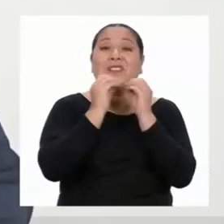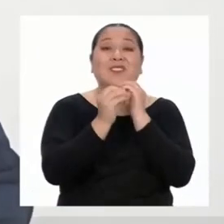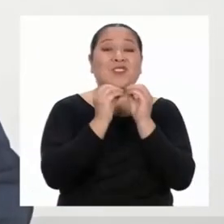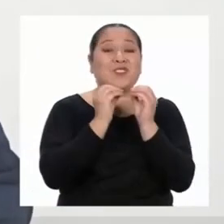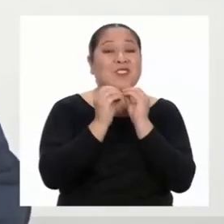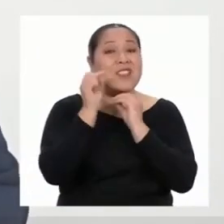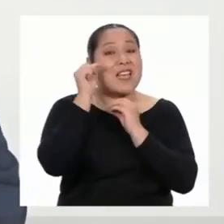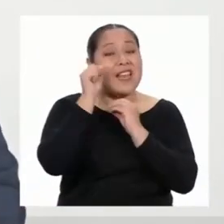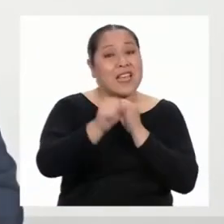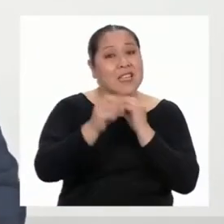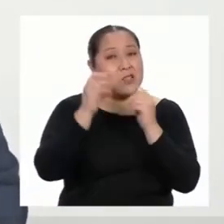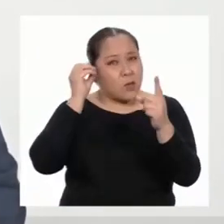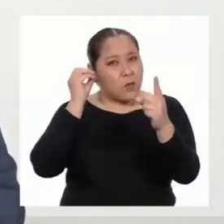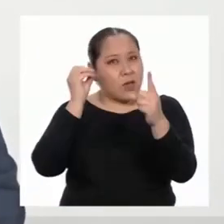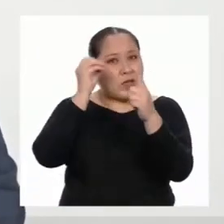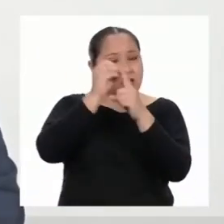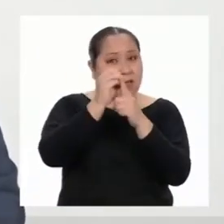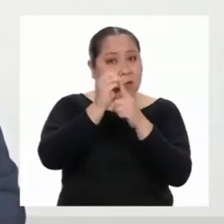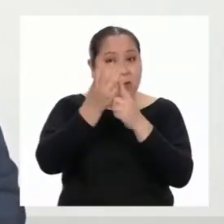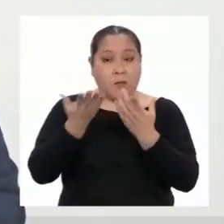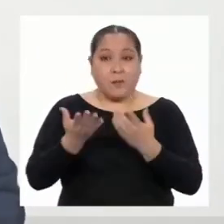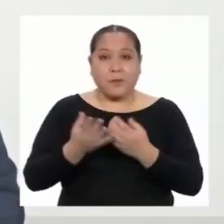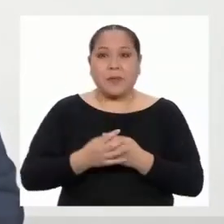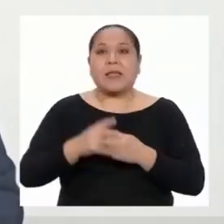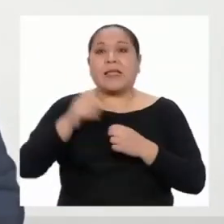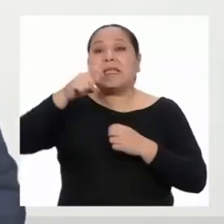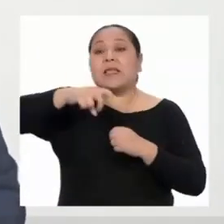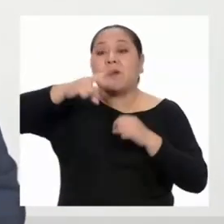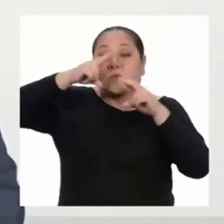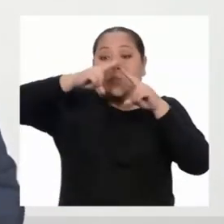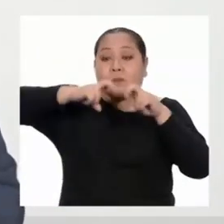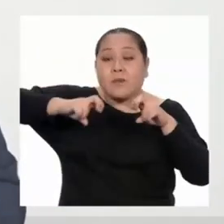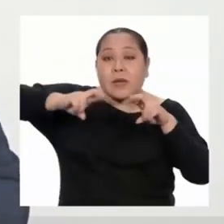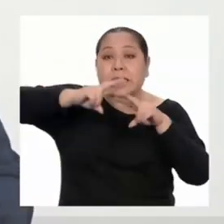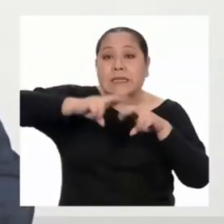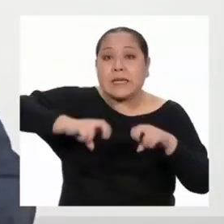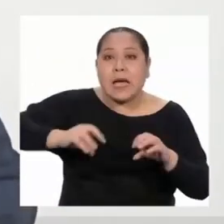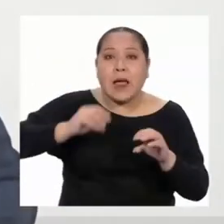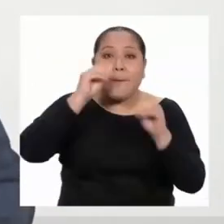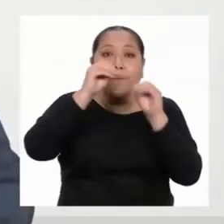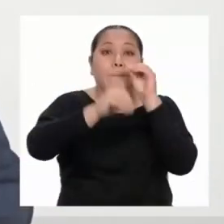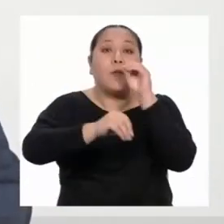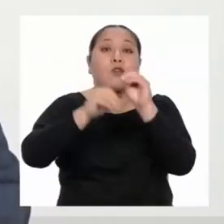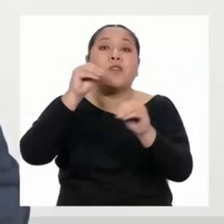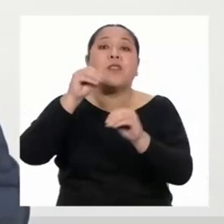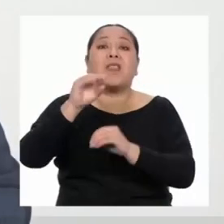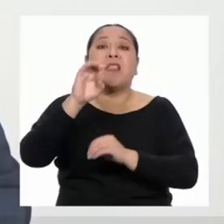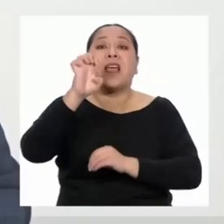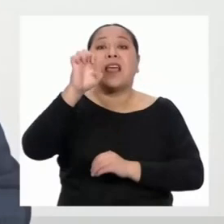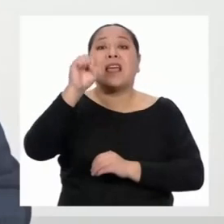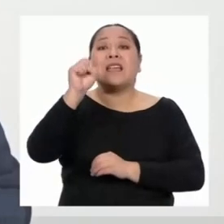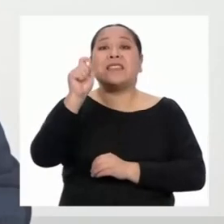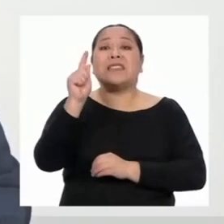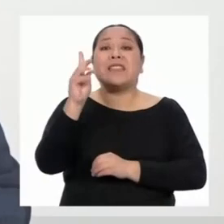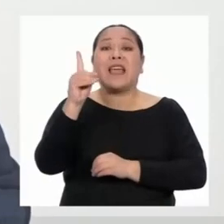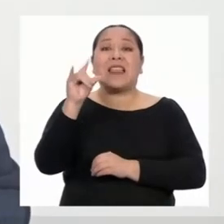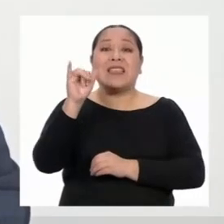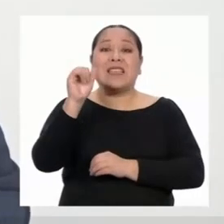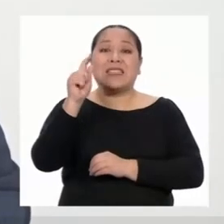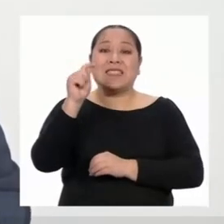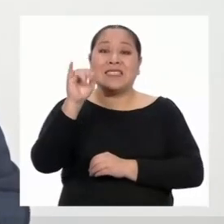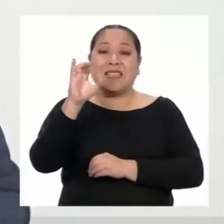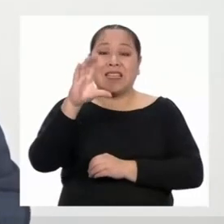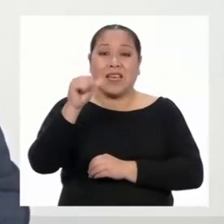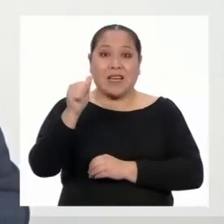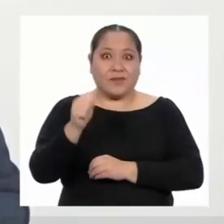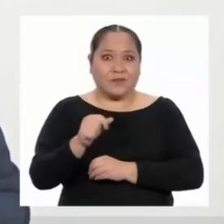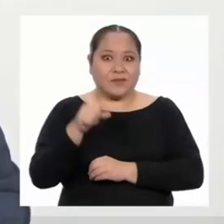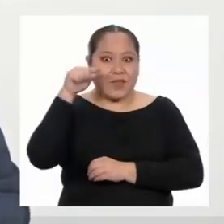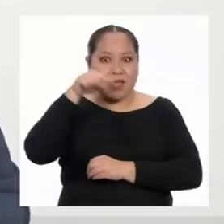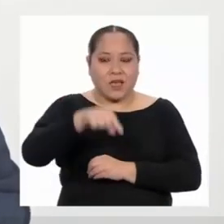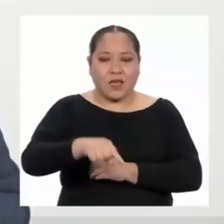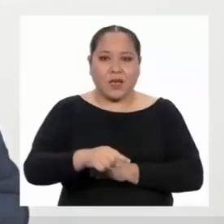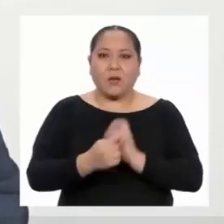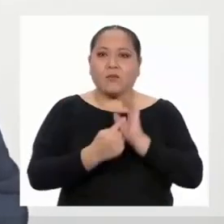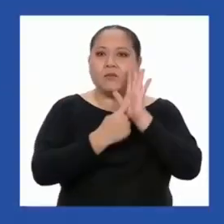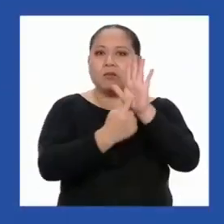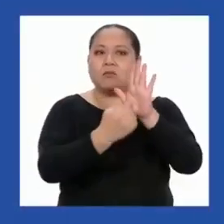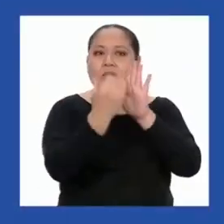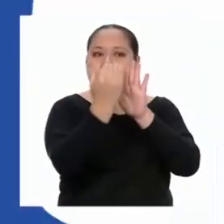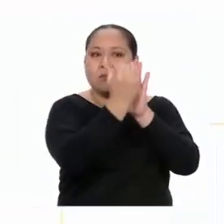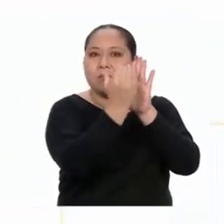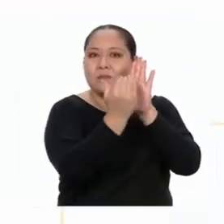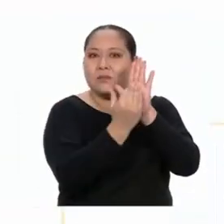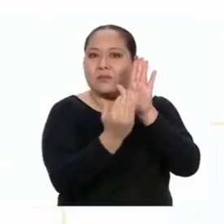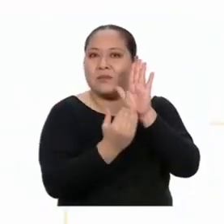o misterio, realizaremos una investigación aplicando la estadística y para ello tendremos en cuenta los siguientes